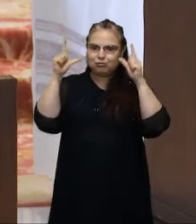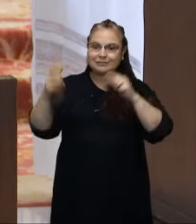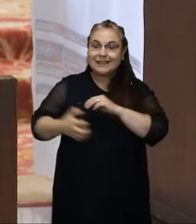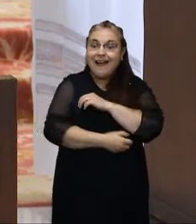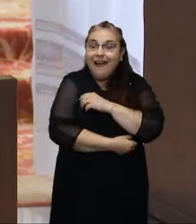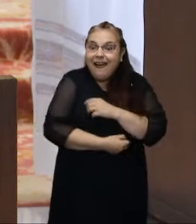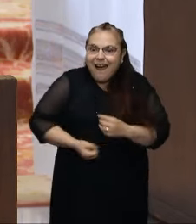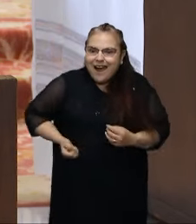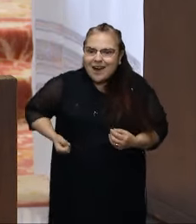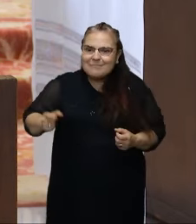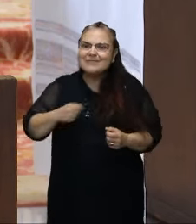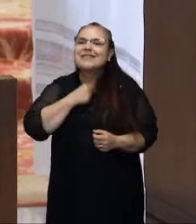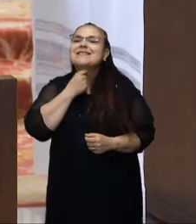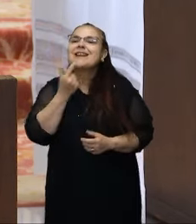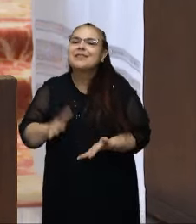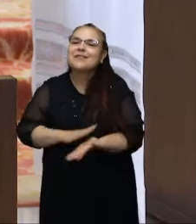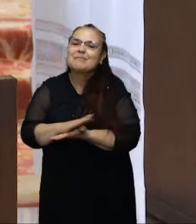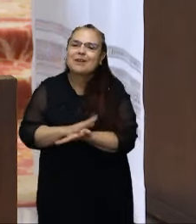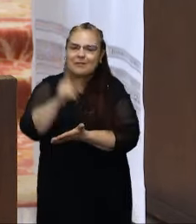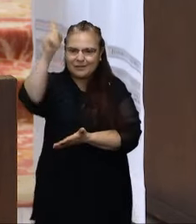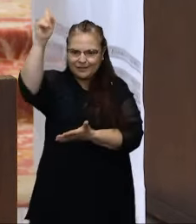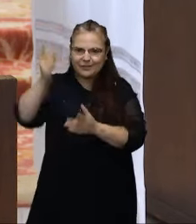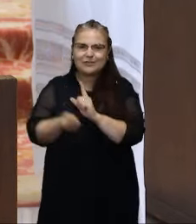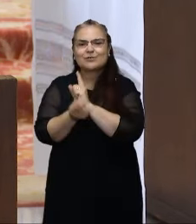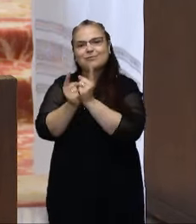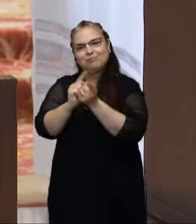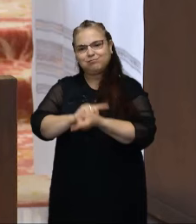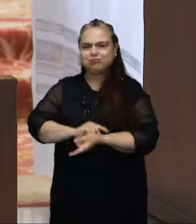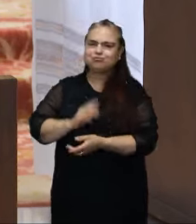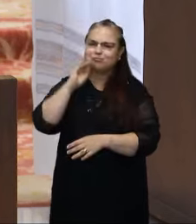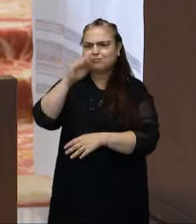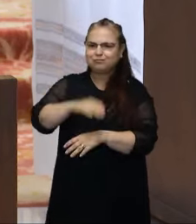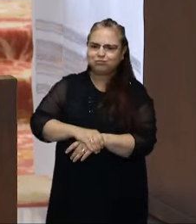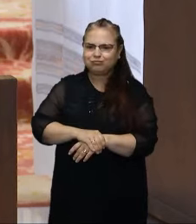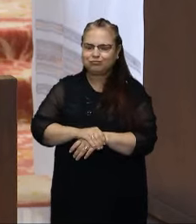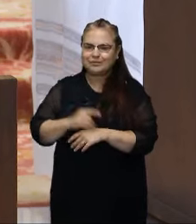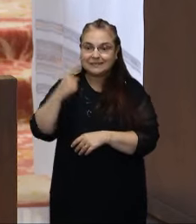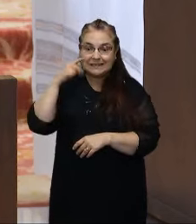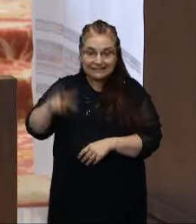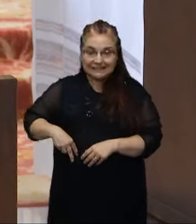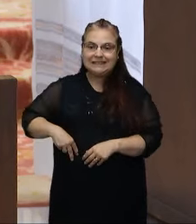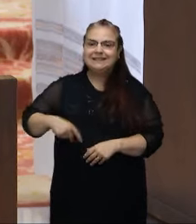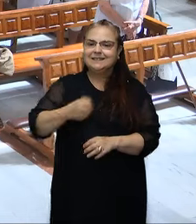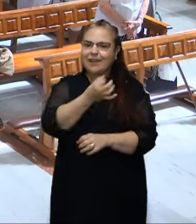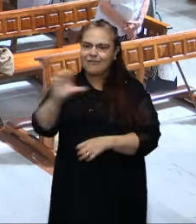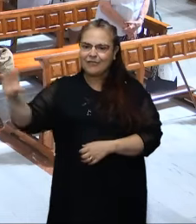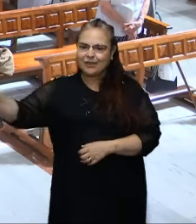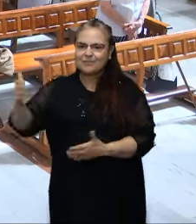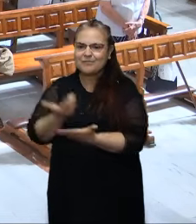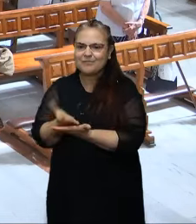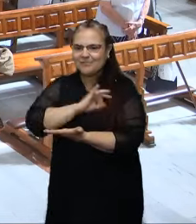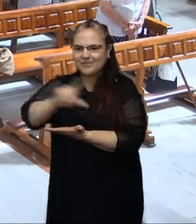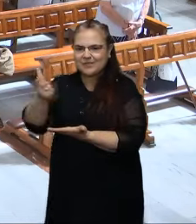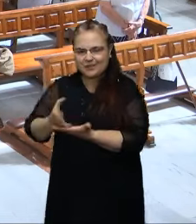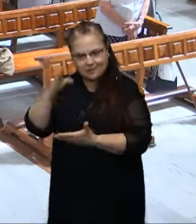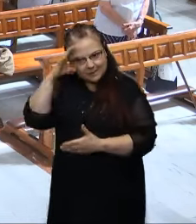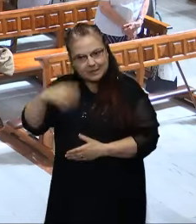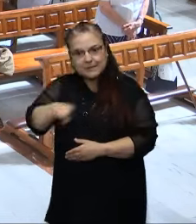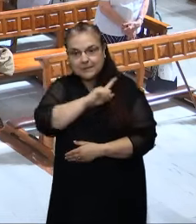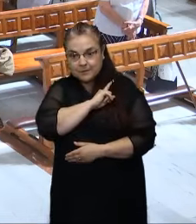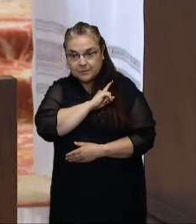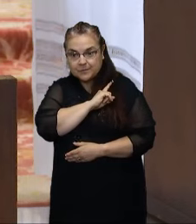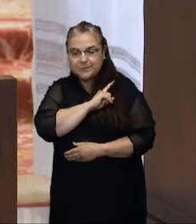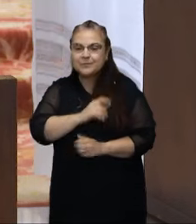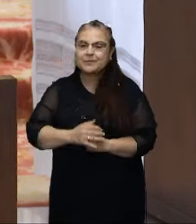sed de la palabra de Dios y vuelvan a la obediencia de la auténtica fe, roguemos al Señor. Te rogamos,